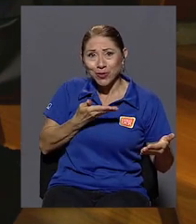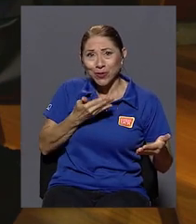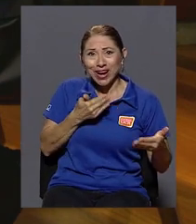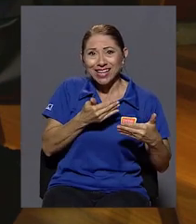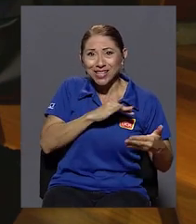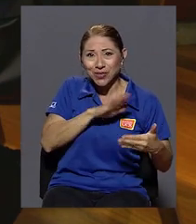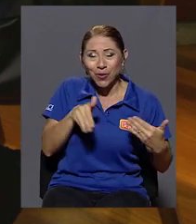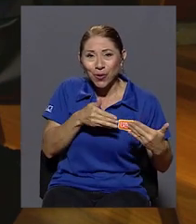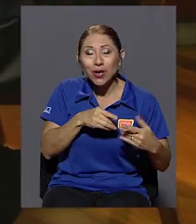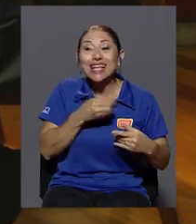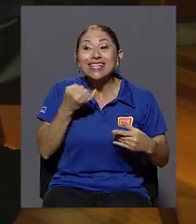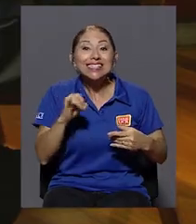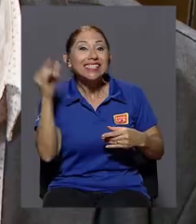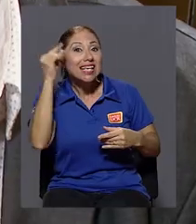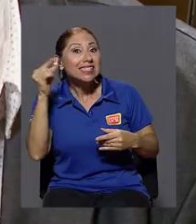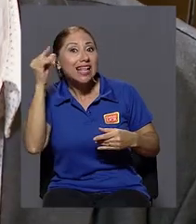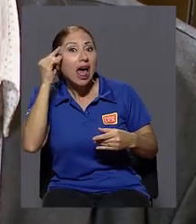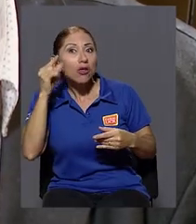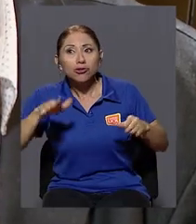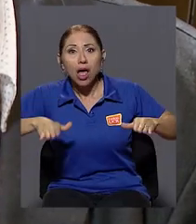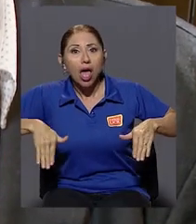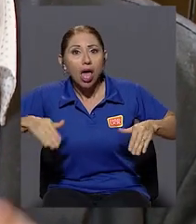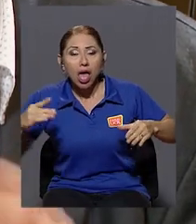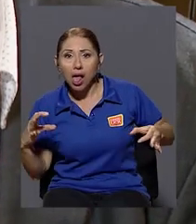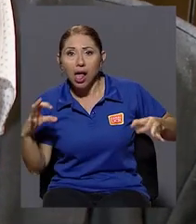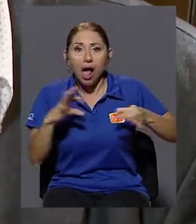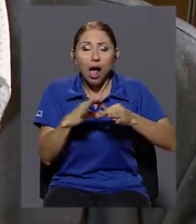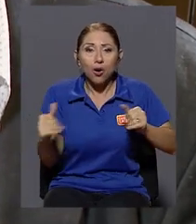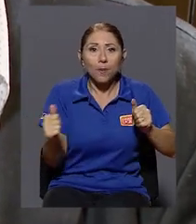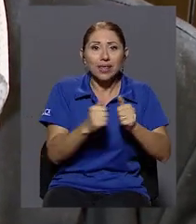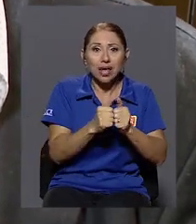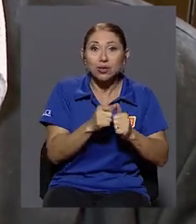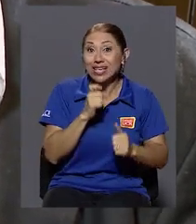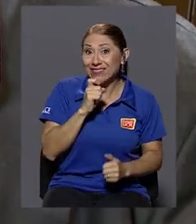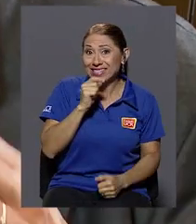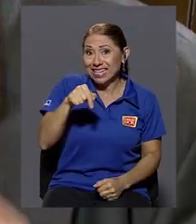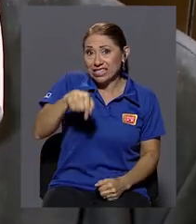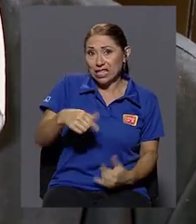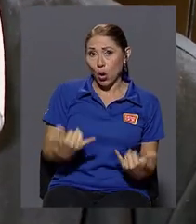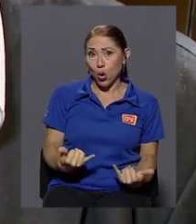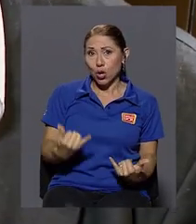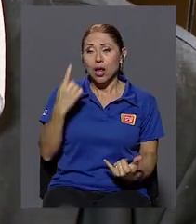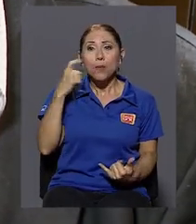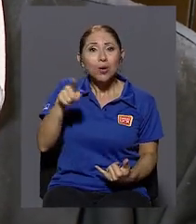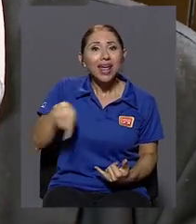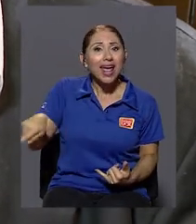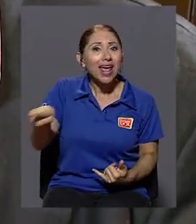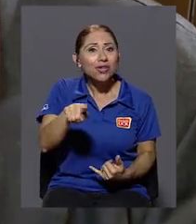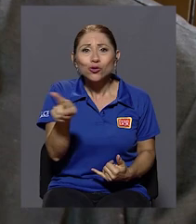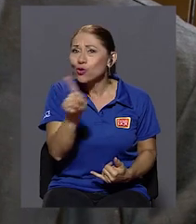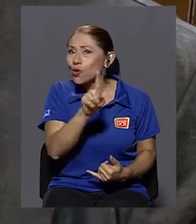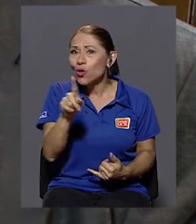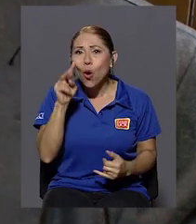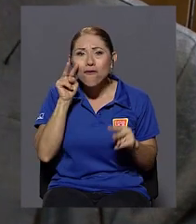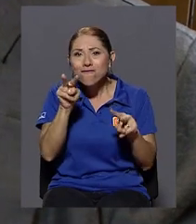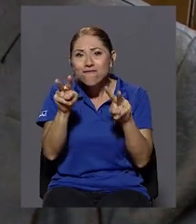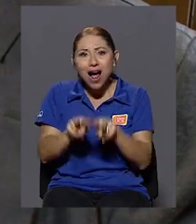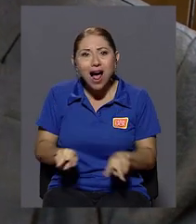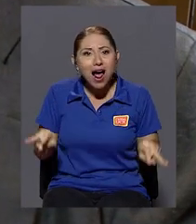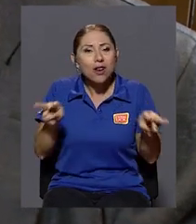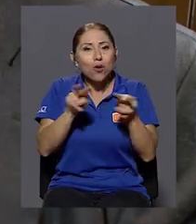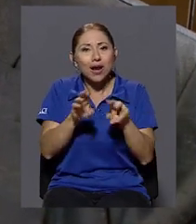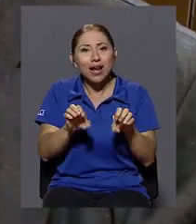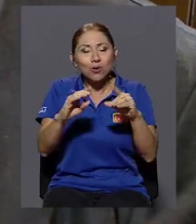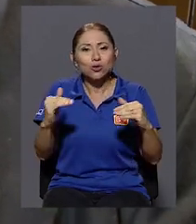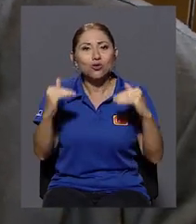Roberto, si no están los estados acompañándonos, que es difícil que estén hoy, porque no valoran todos de la misma forma la